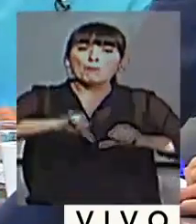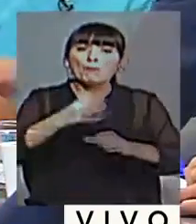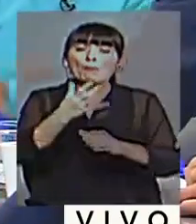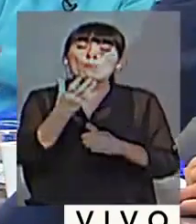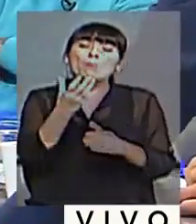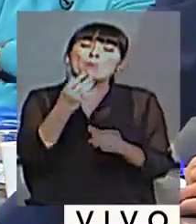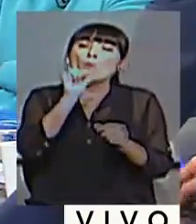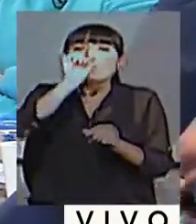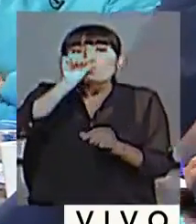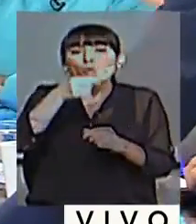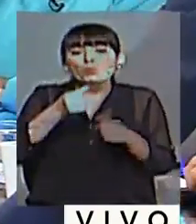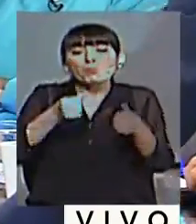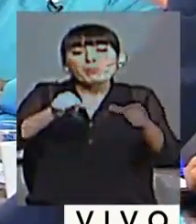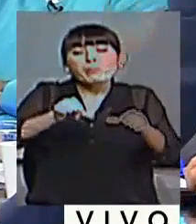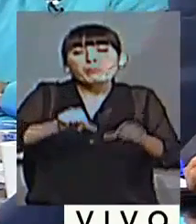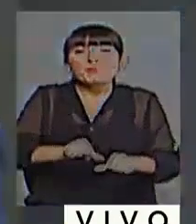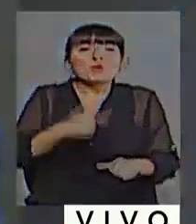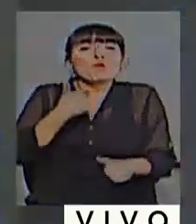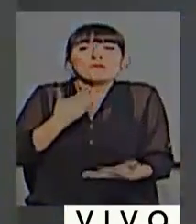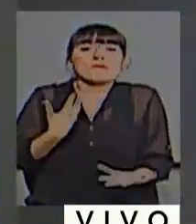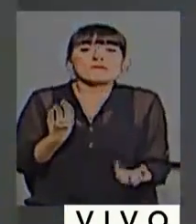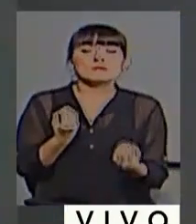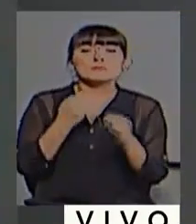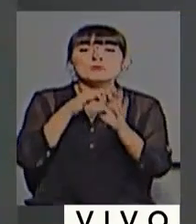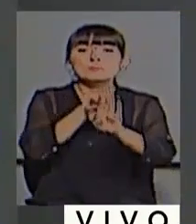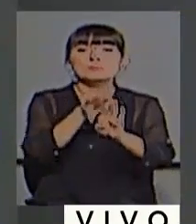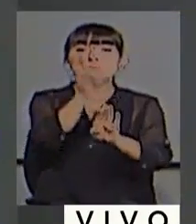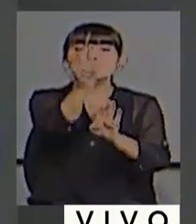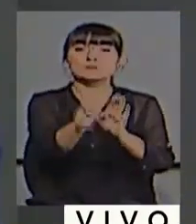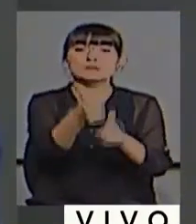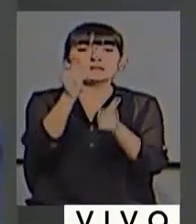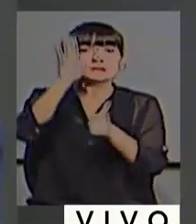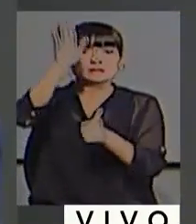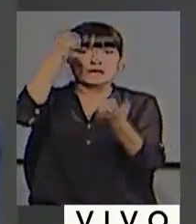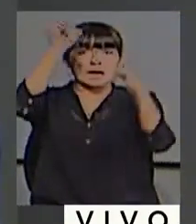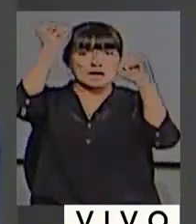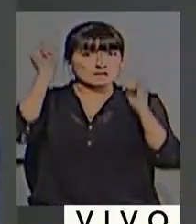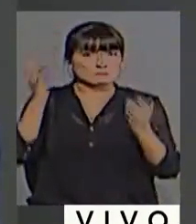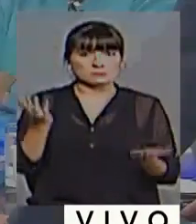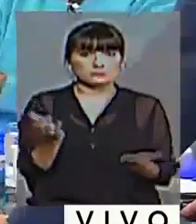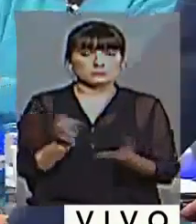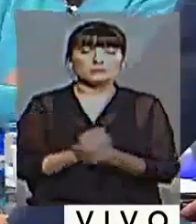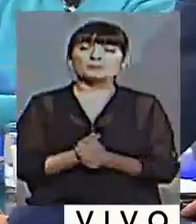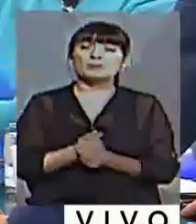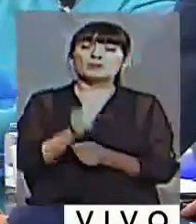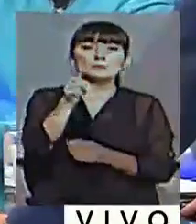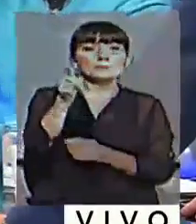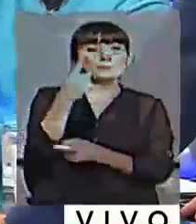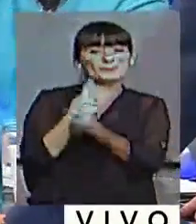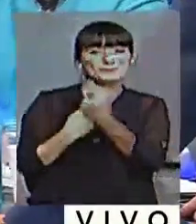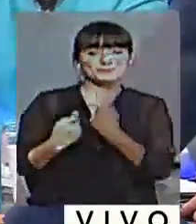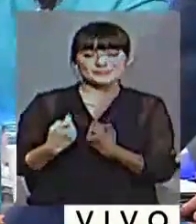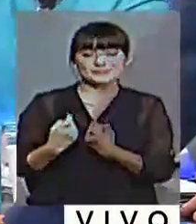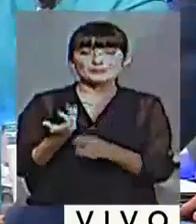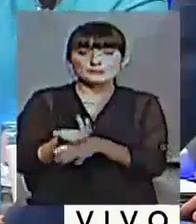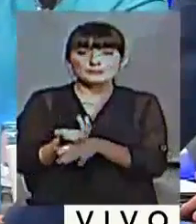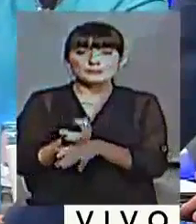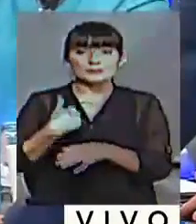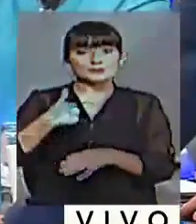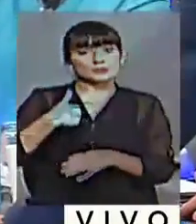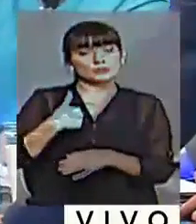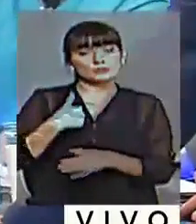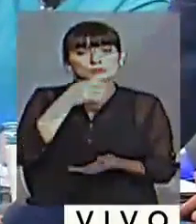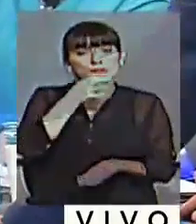finalmente hay que alinearse detrás del candidato que vaya a ganar? Frente a la pregunta que ustedes formulan, yo